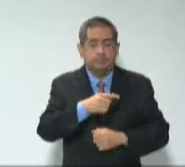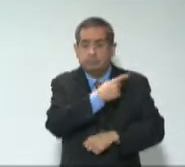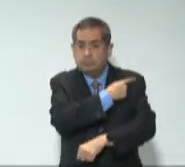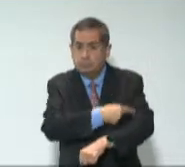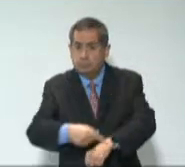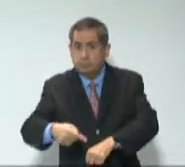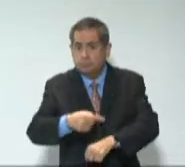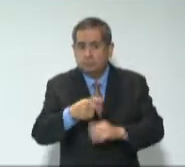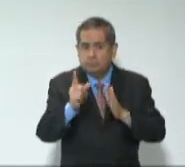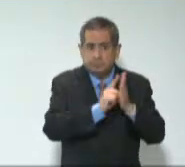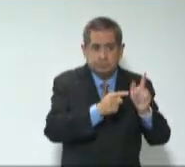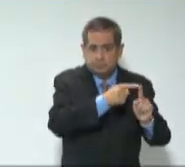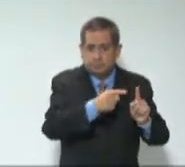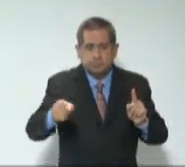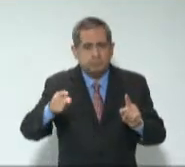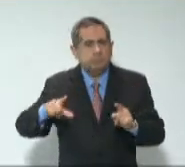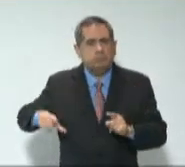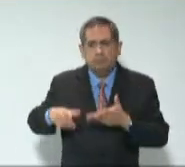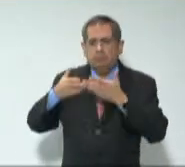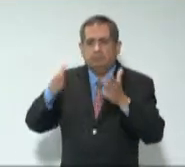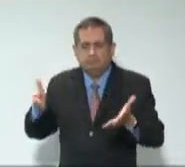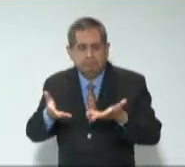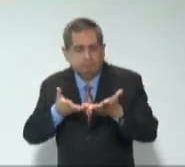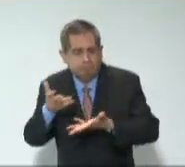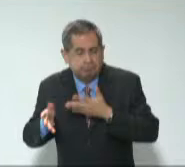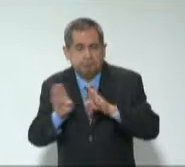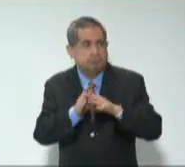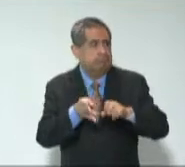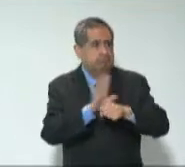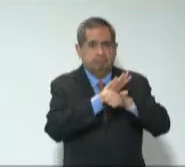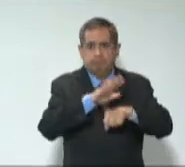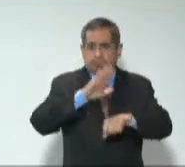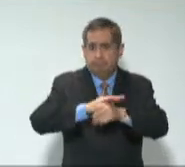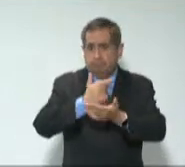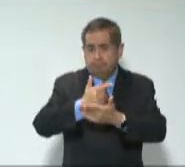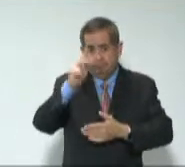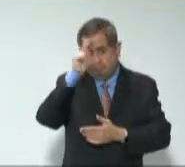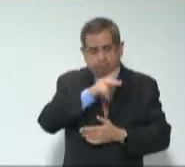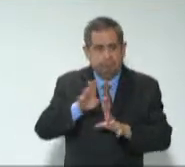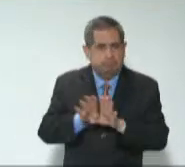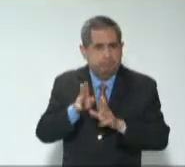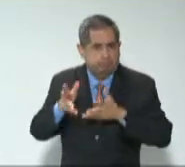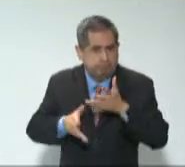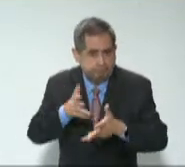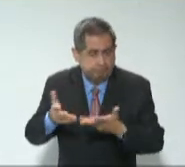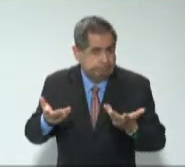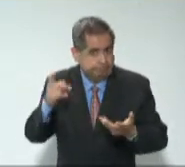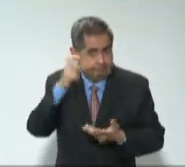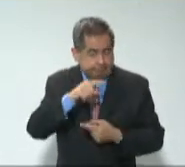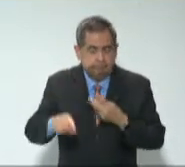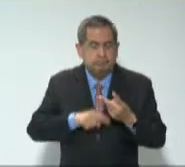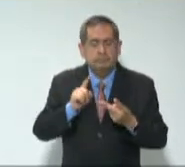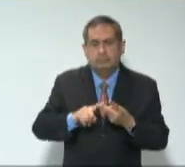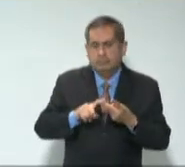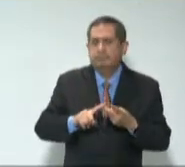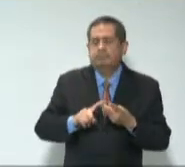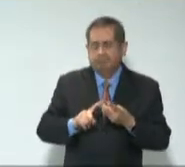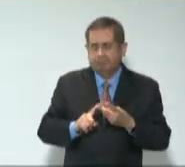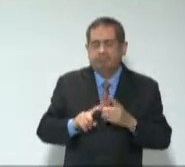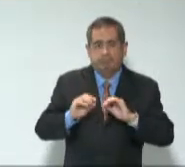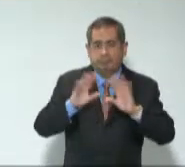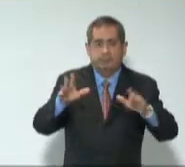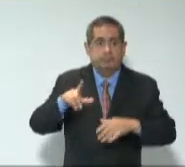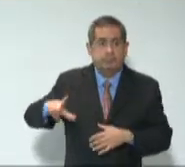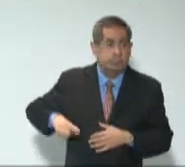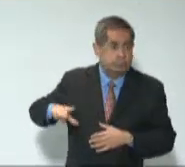sobre las capacidades del gobierno abierto en la resolución de una crisis tan grave como la actual y segundo también ha quedado Claro que ni los